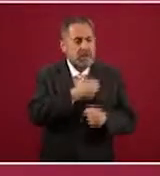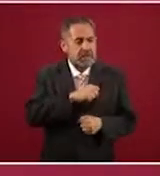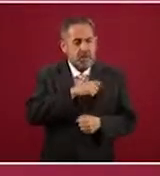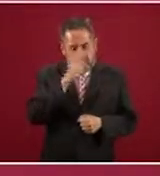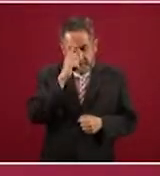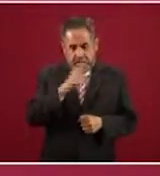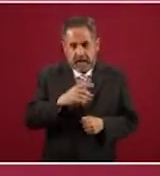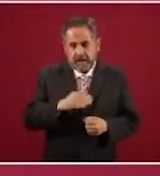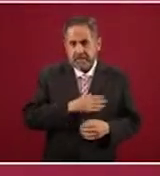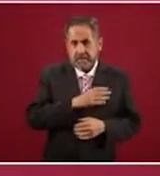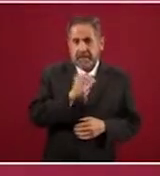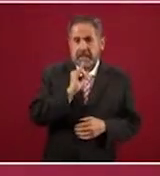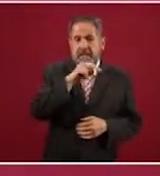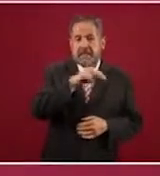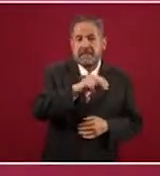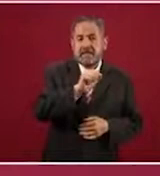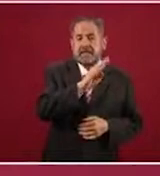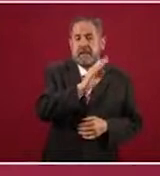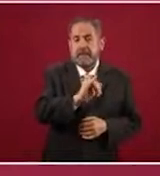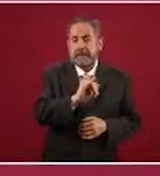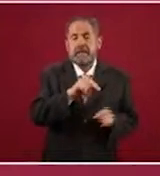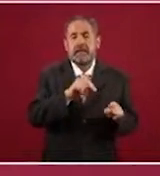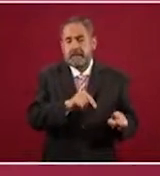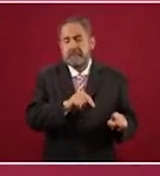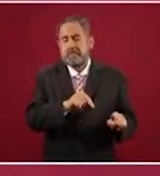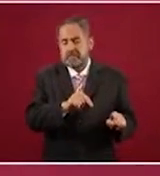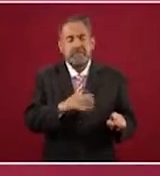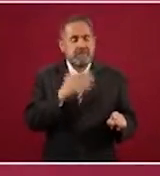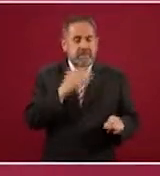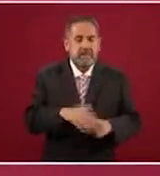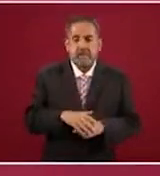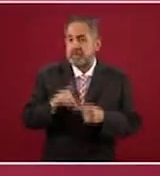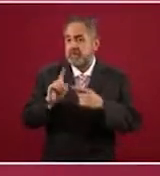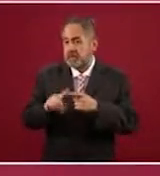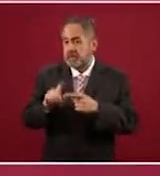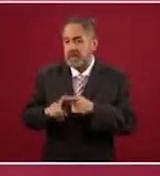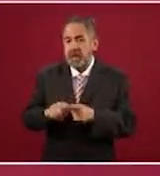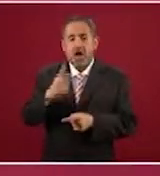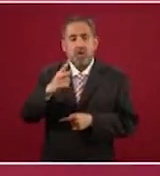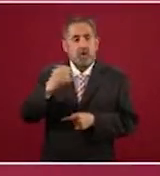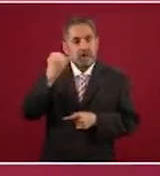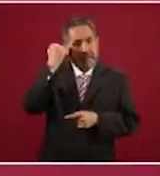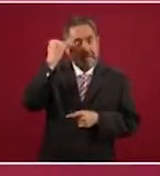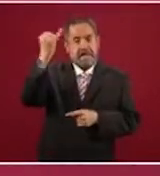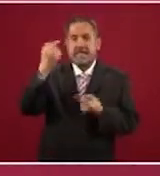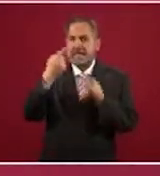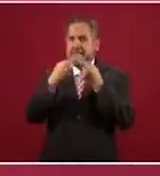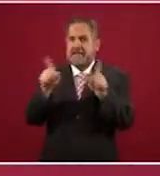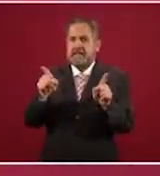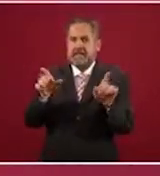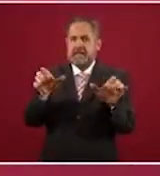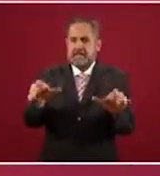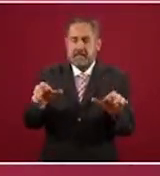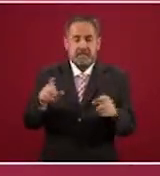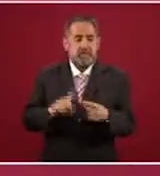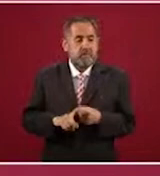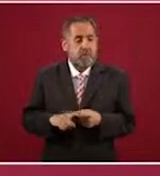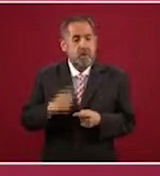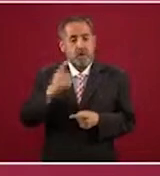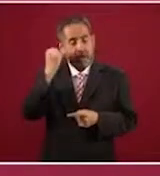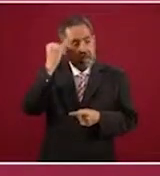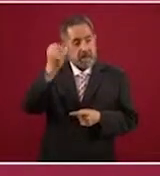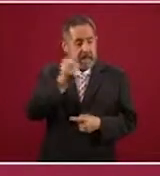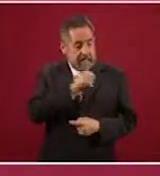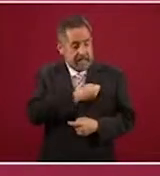Bienestar, por varias razones. La primera son dos concepciones distintas. Una es concebir a la salud como